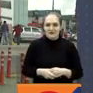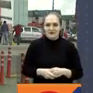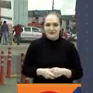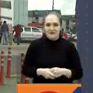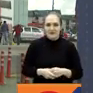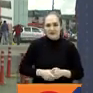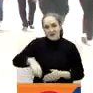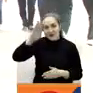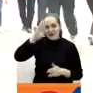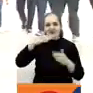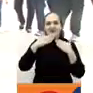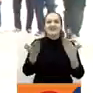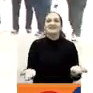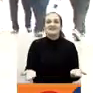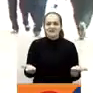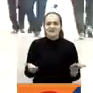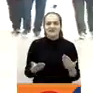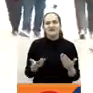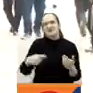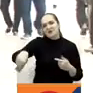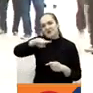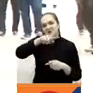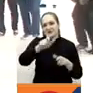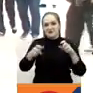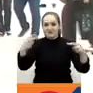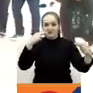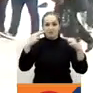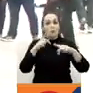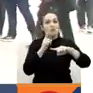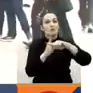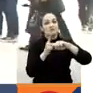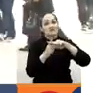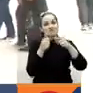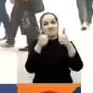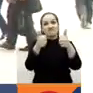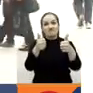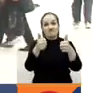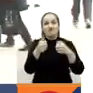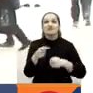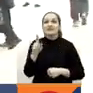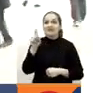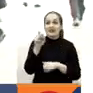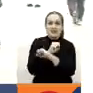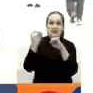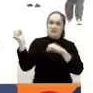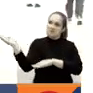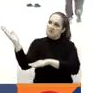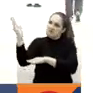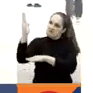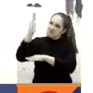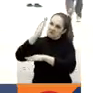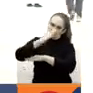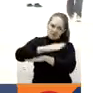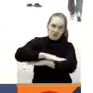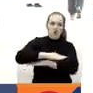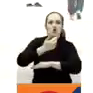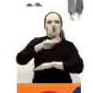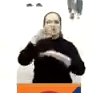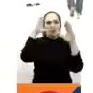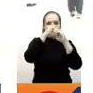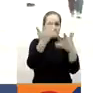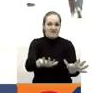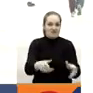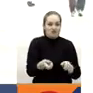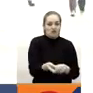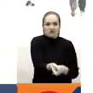Hola, ¿qué tal, compañeros y televidentes? El balance es positivo. Desde las 6 de la mañana y hasta medianoche, los más de